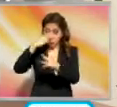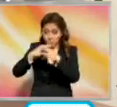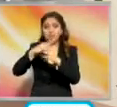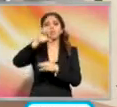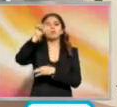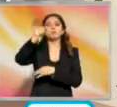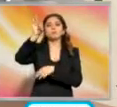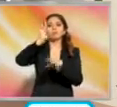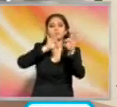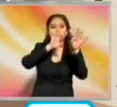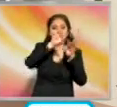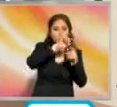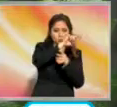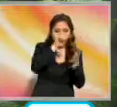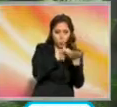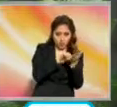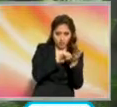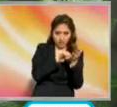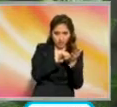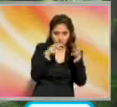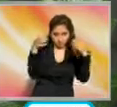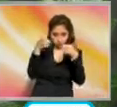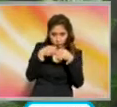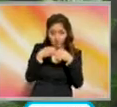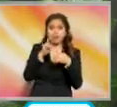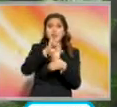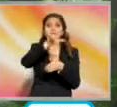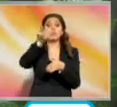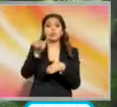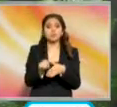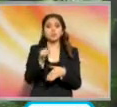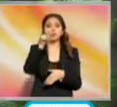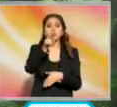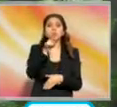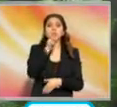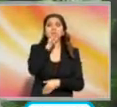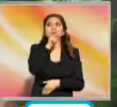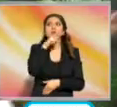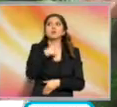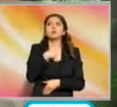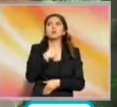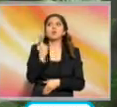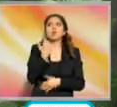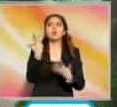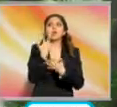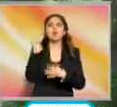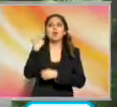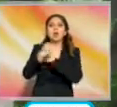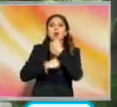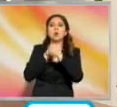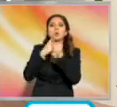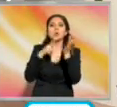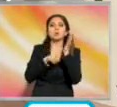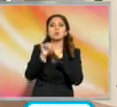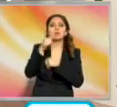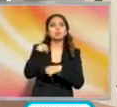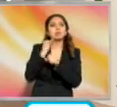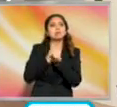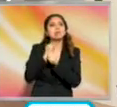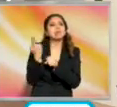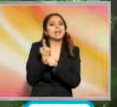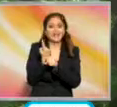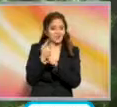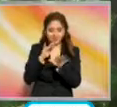exactamente. regionalizar esta Exactamente, búsqueda. y luego ya te empiezas a preocupar sobre qué buscaste durante el año más tú, pero de eso no vamos a hablar. ¿Qué les parece si